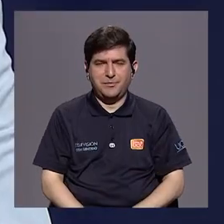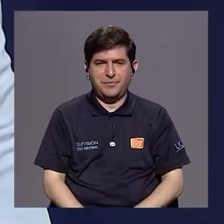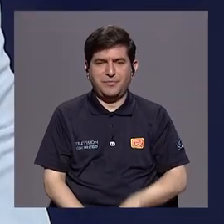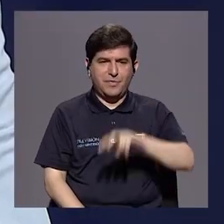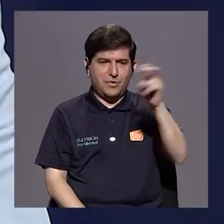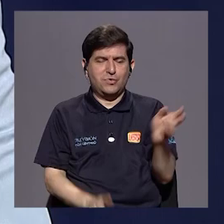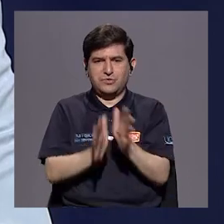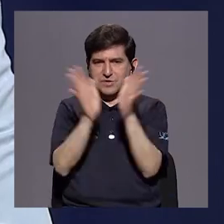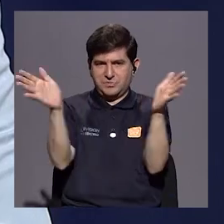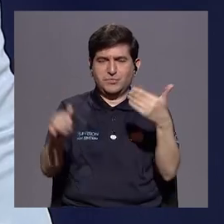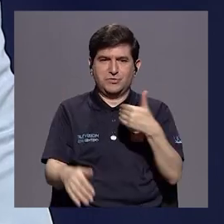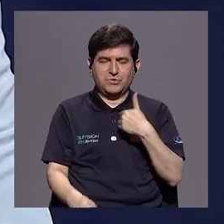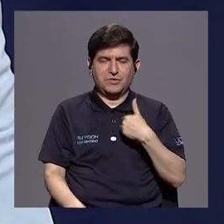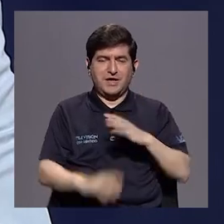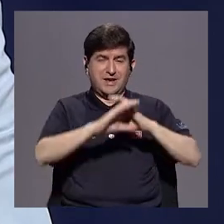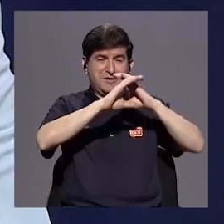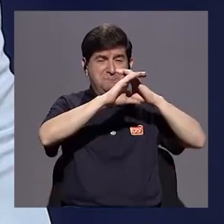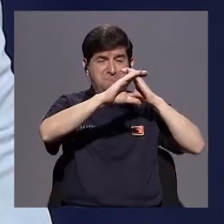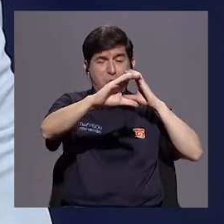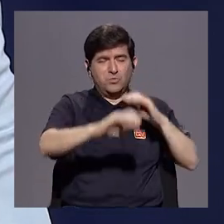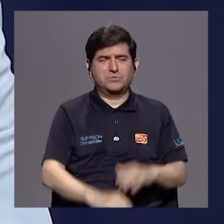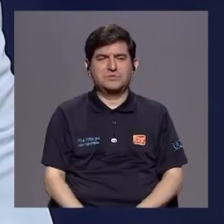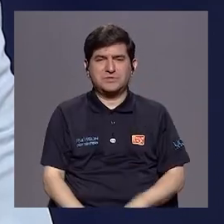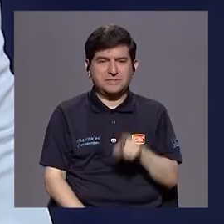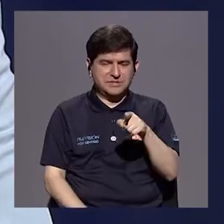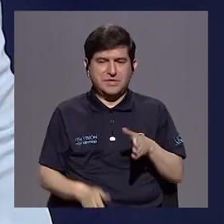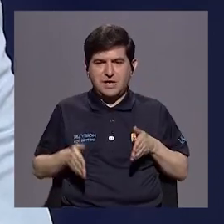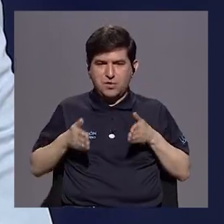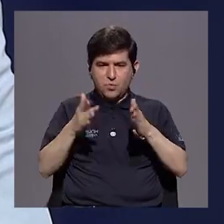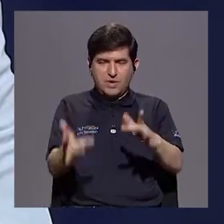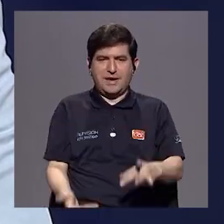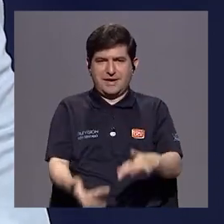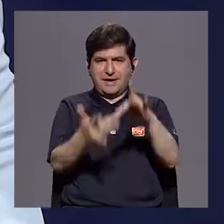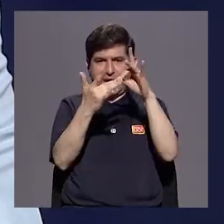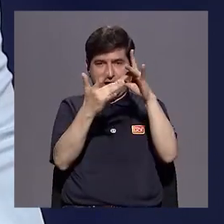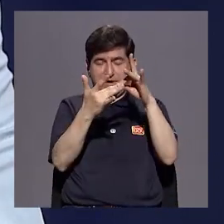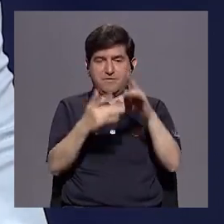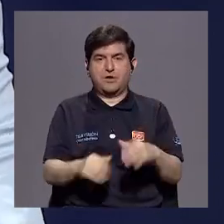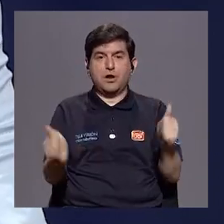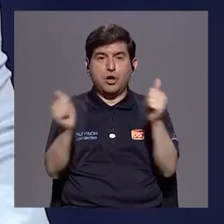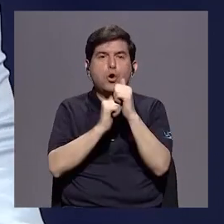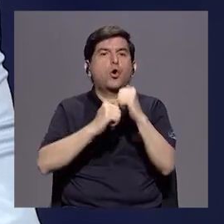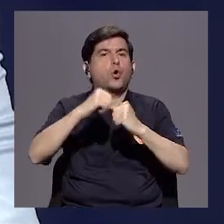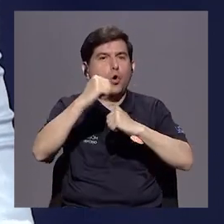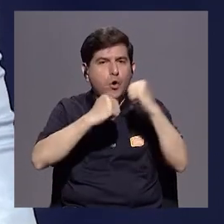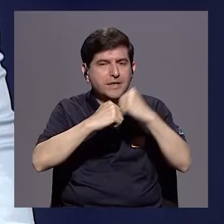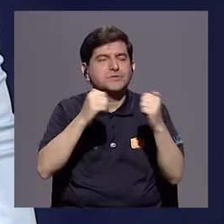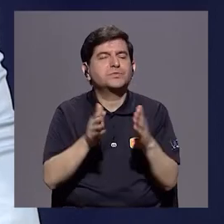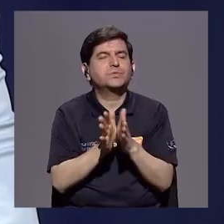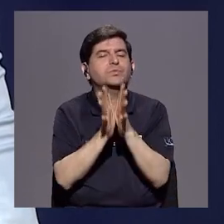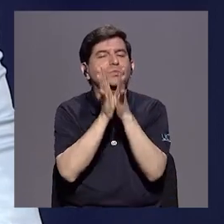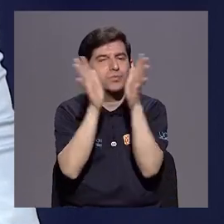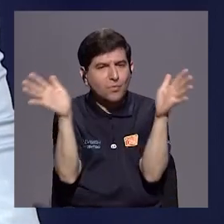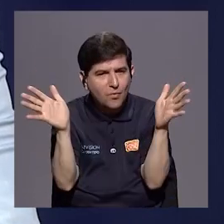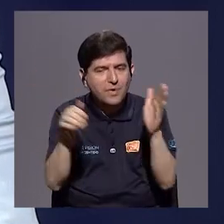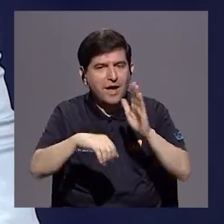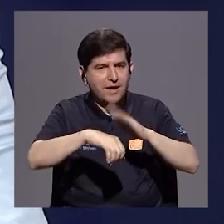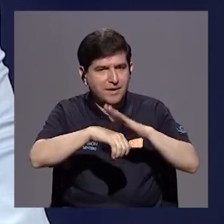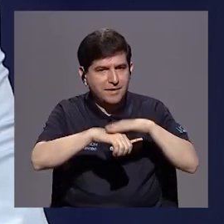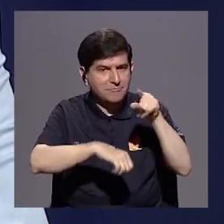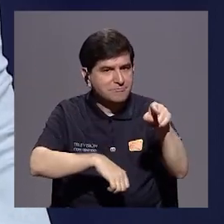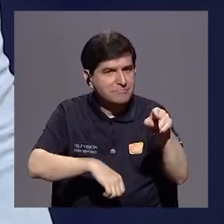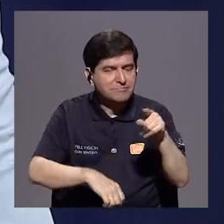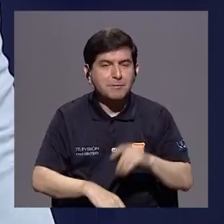transporte público el tener los autobuses en un carril exclusivo ojo con infraestructura pública que